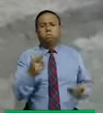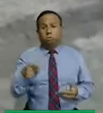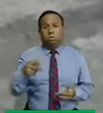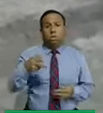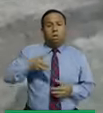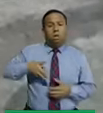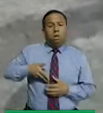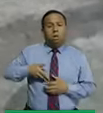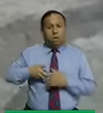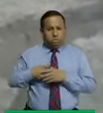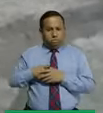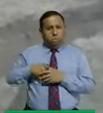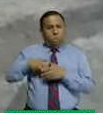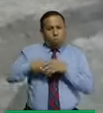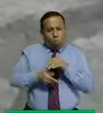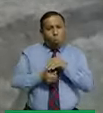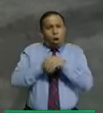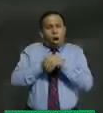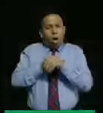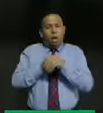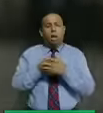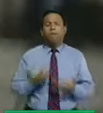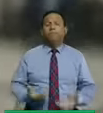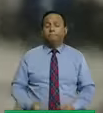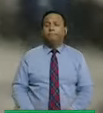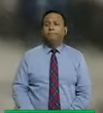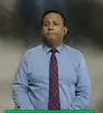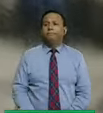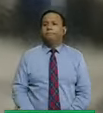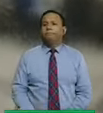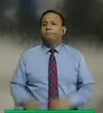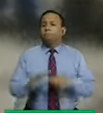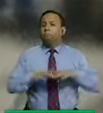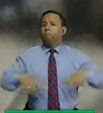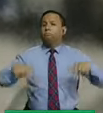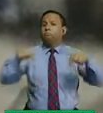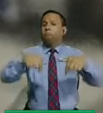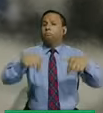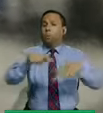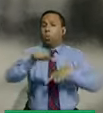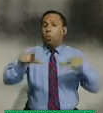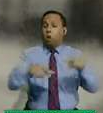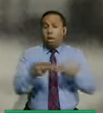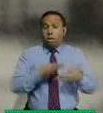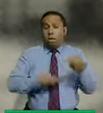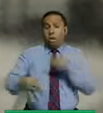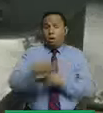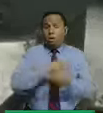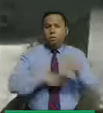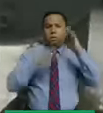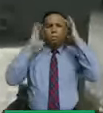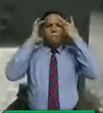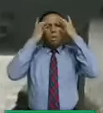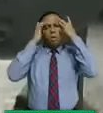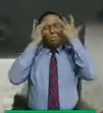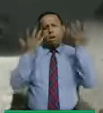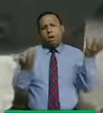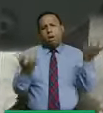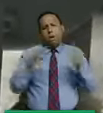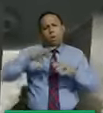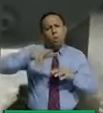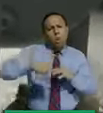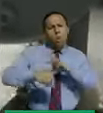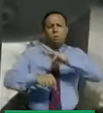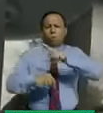cubierta con cartón y cinta. En el sector, los dueños de los locales están preocupados porque los robos y las extorsiones